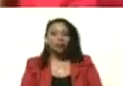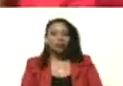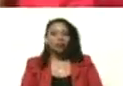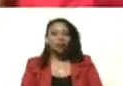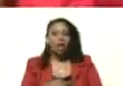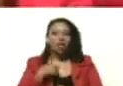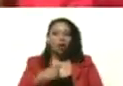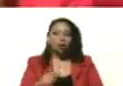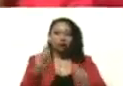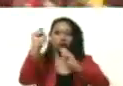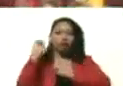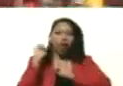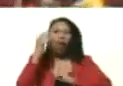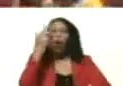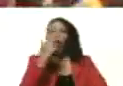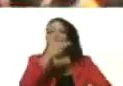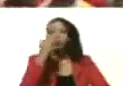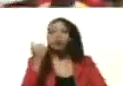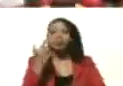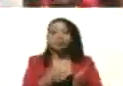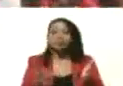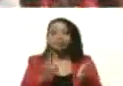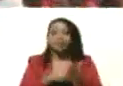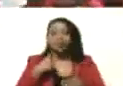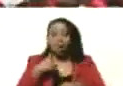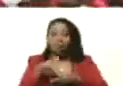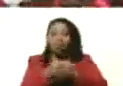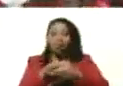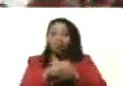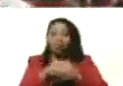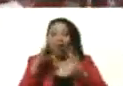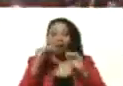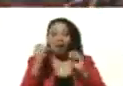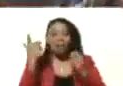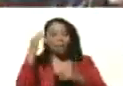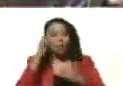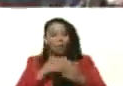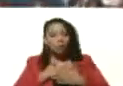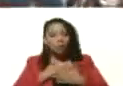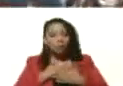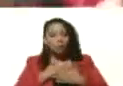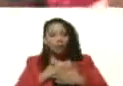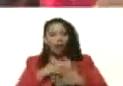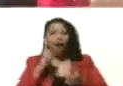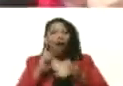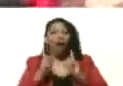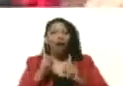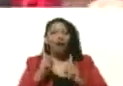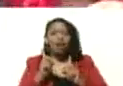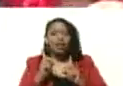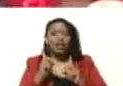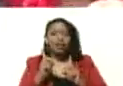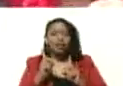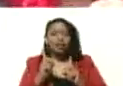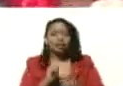asumí ese compromiso. Repito, pido disculpas por hablar por mí. Hay ocasiones en que uno como ser